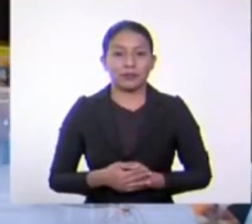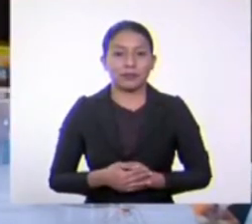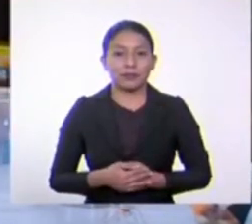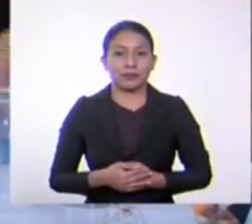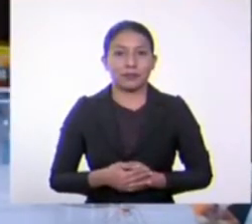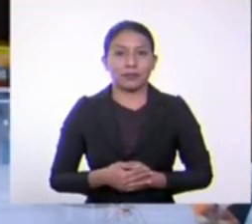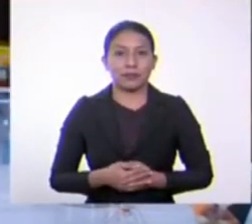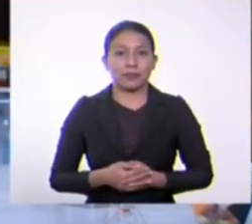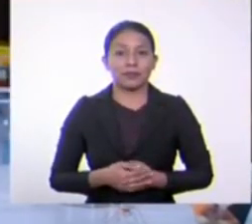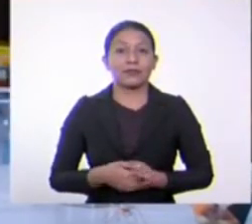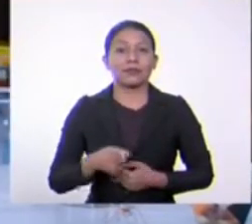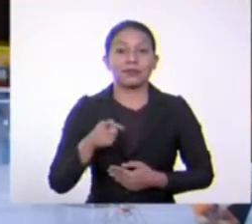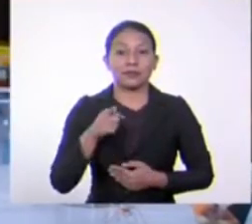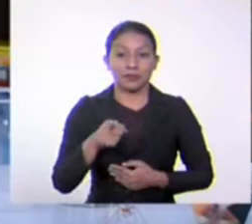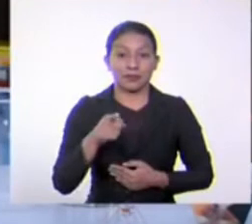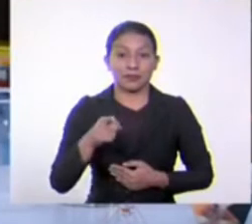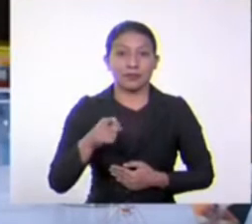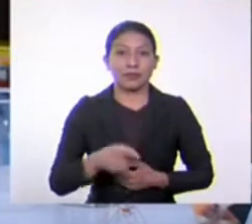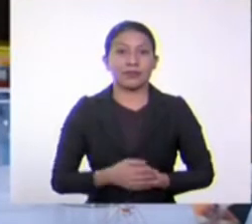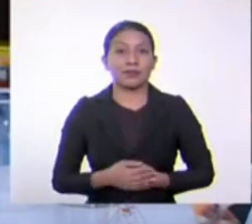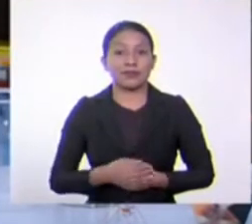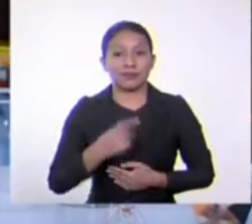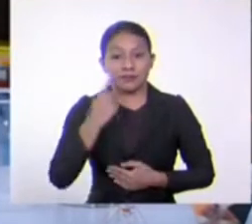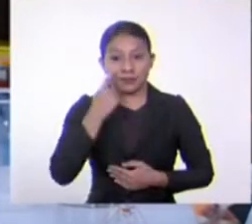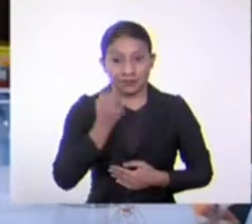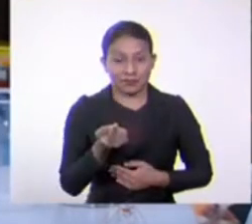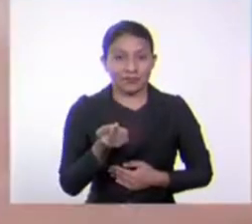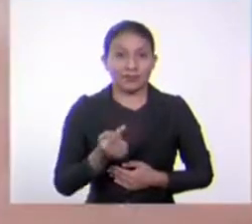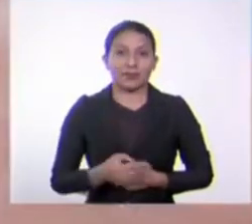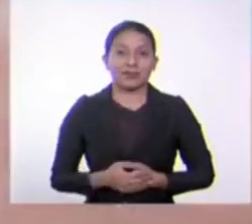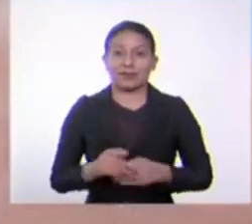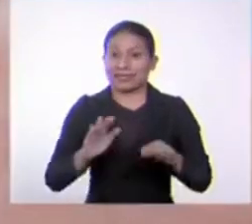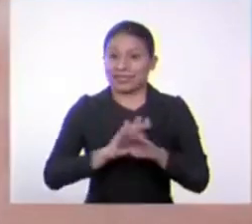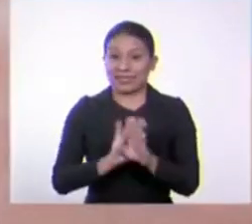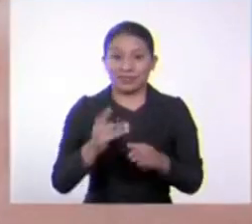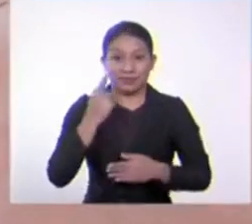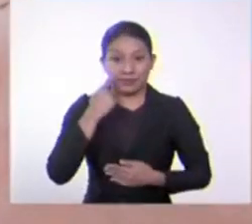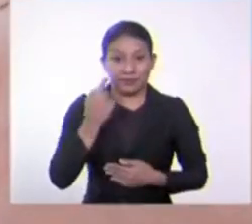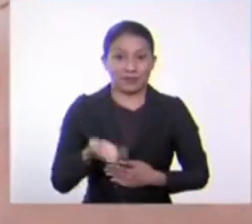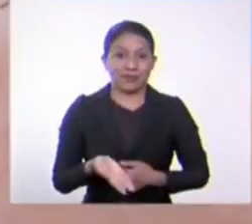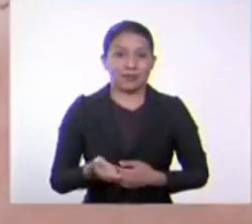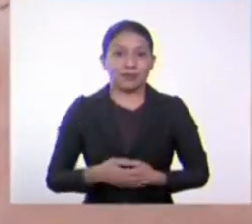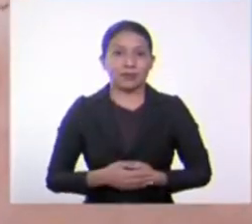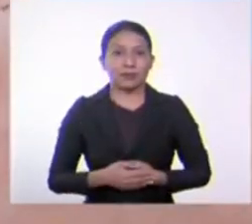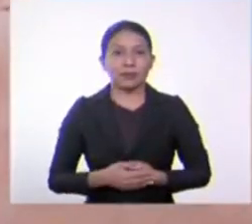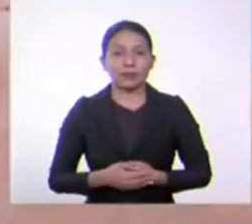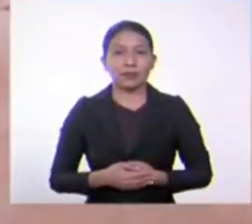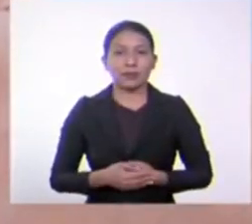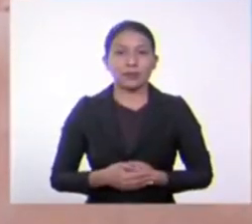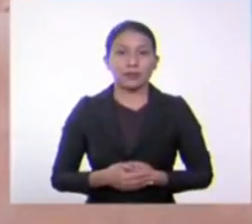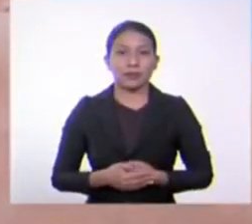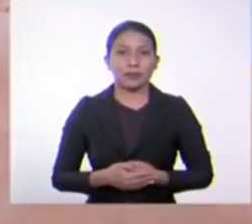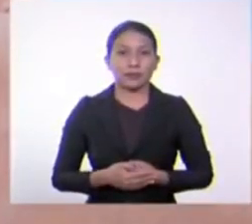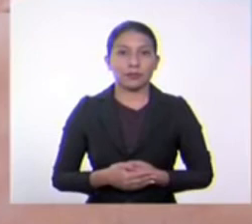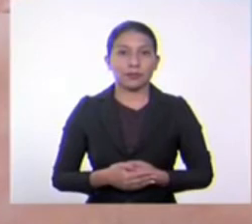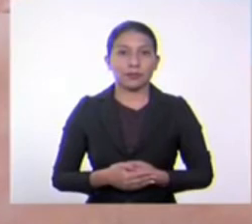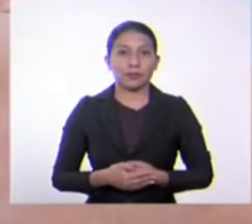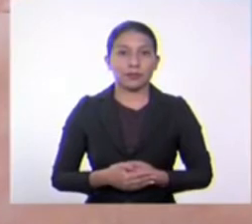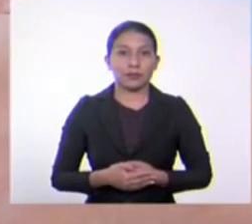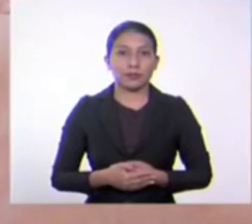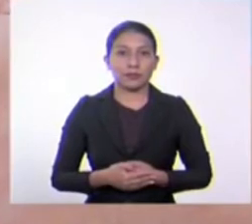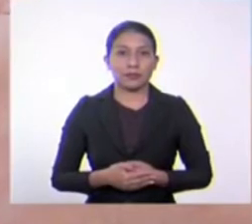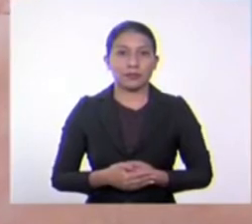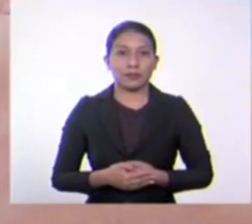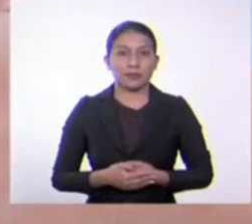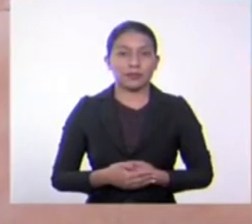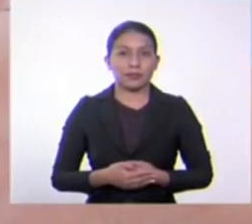Y esta es la forma como se les tiene que ver cuando el procedimiento haya concluido.